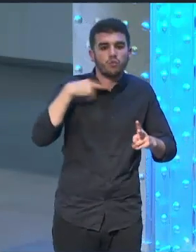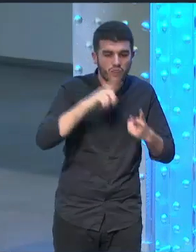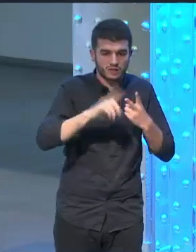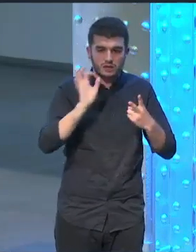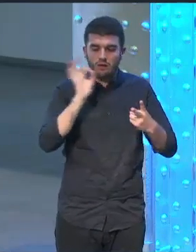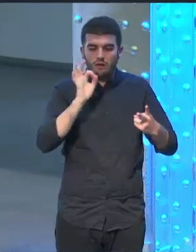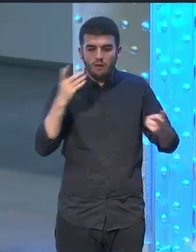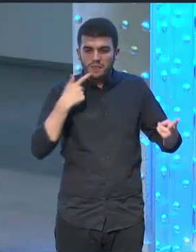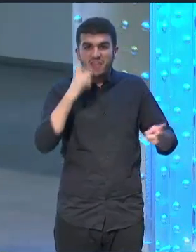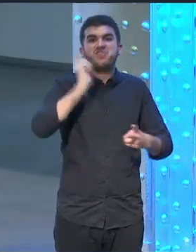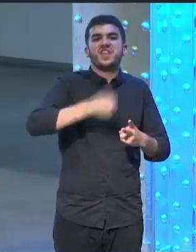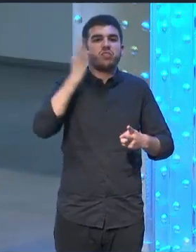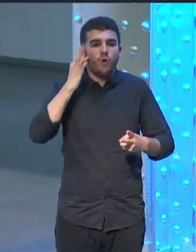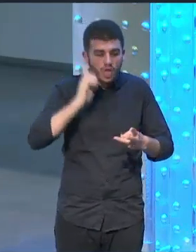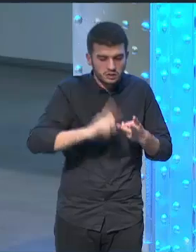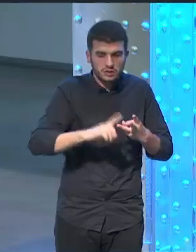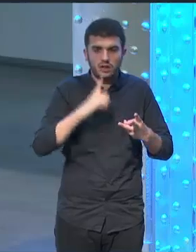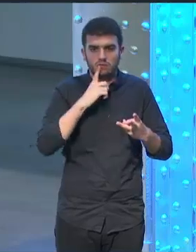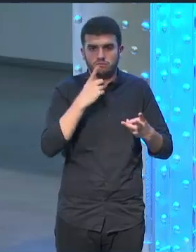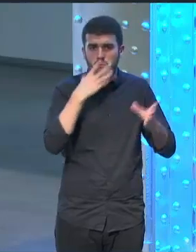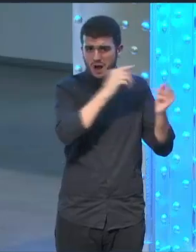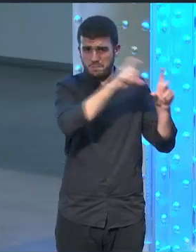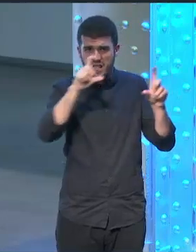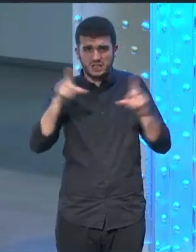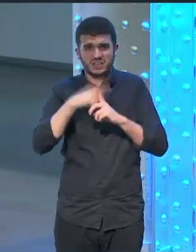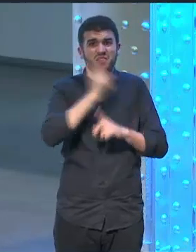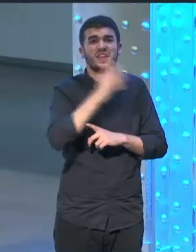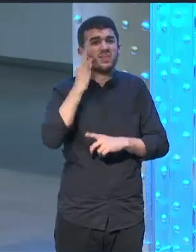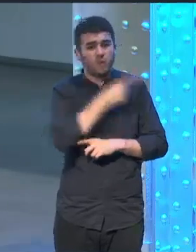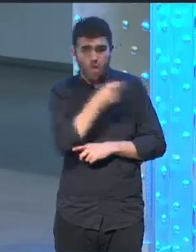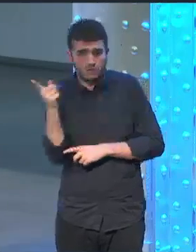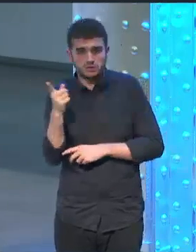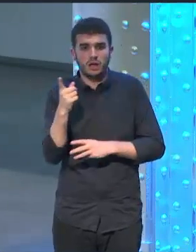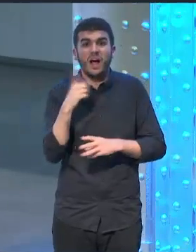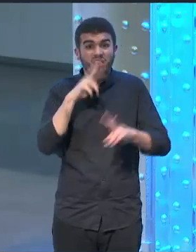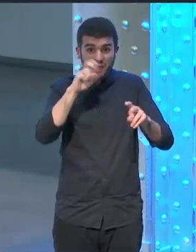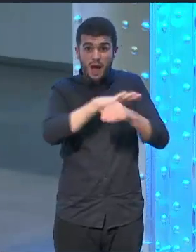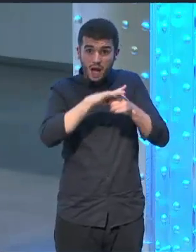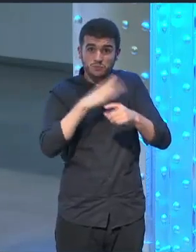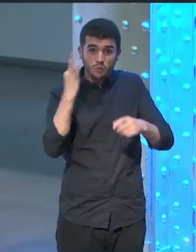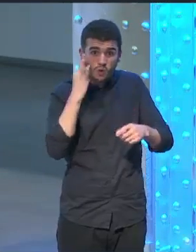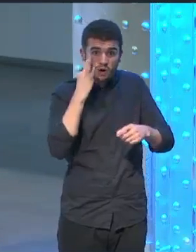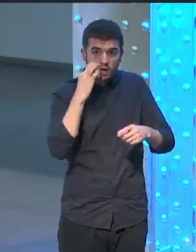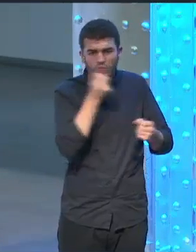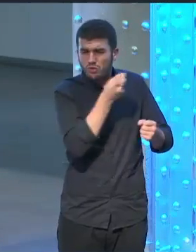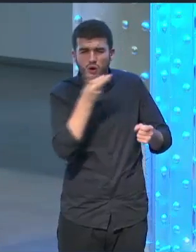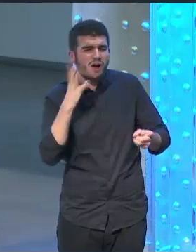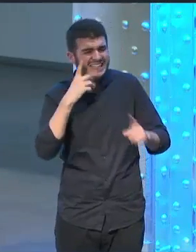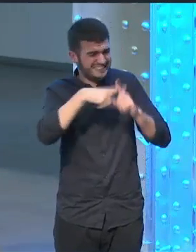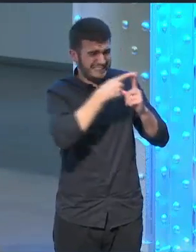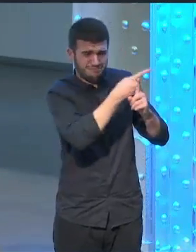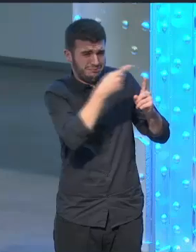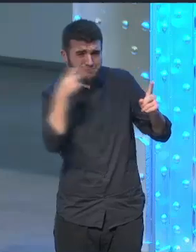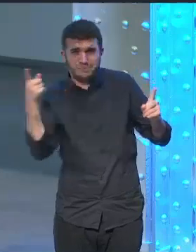hablando de directoras en empresas, estoy hablando del entorno de la dirección de la mujer, ocurre en todos los niveles. Y